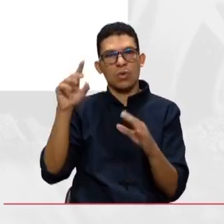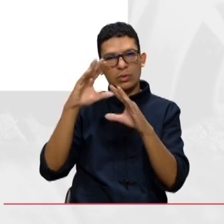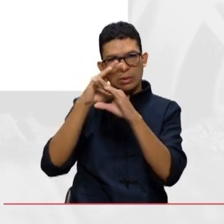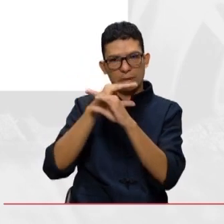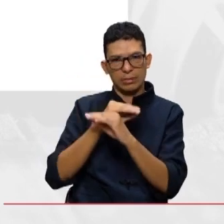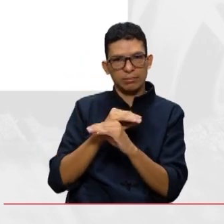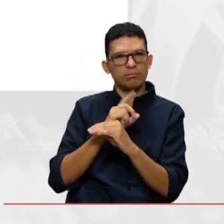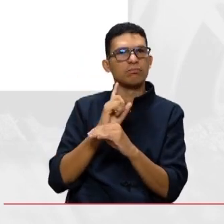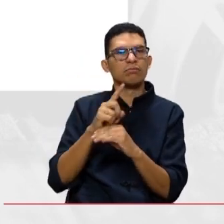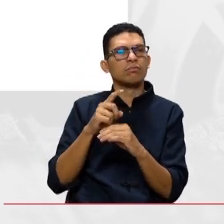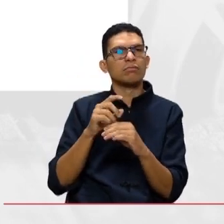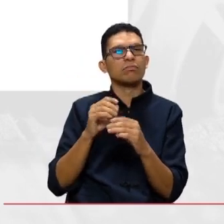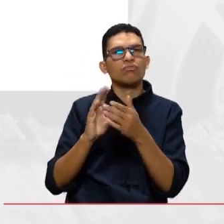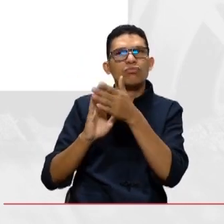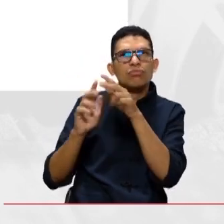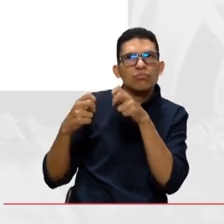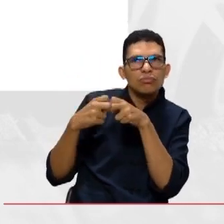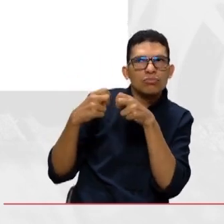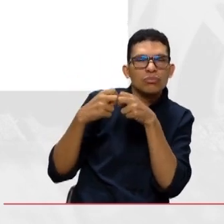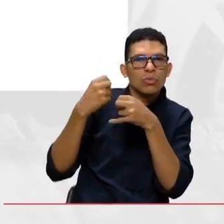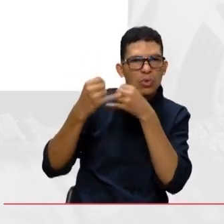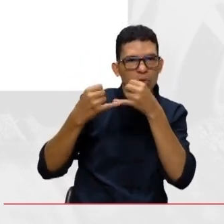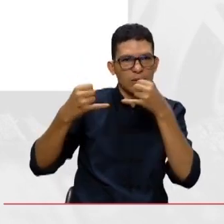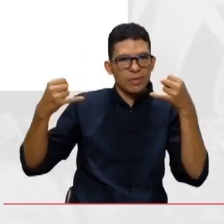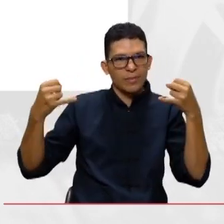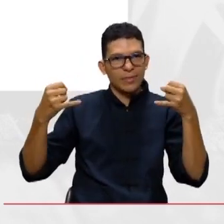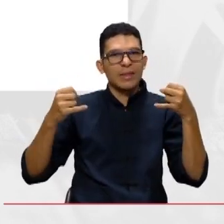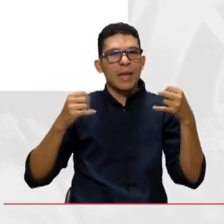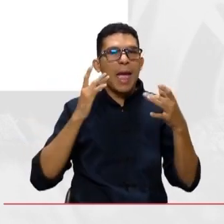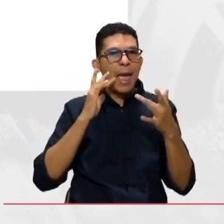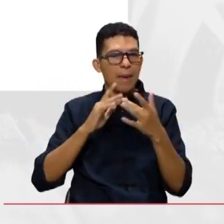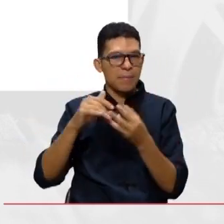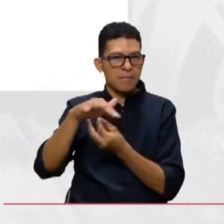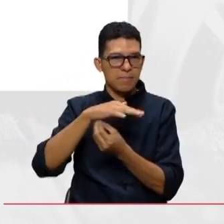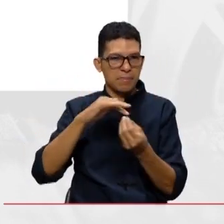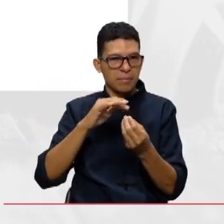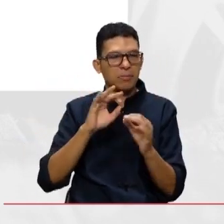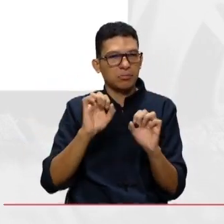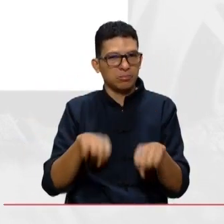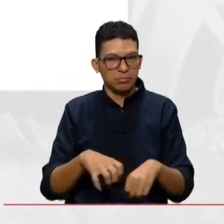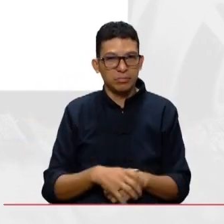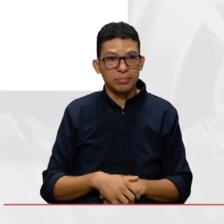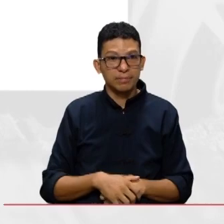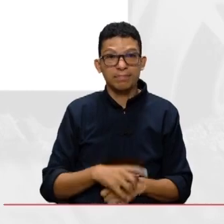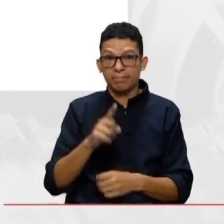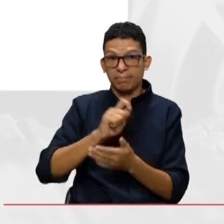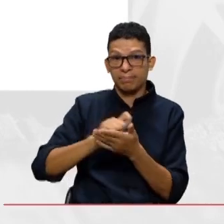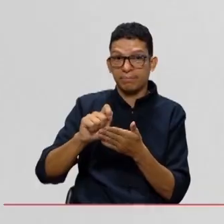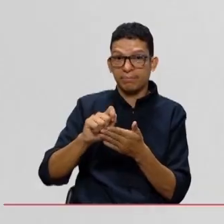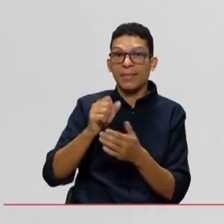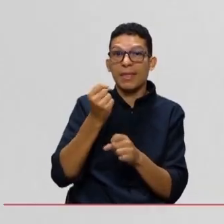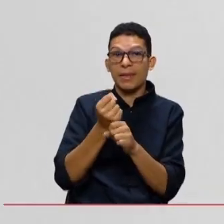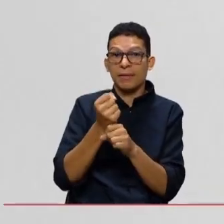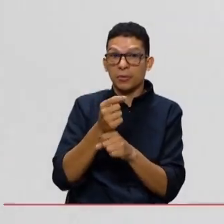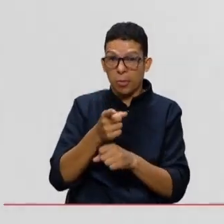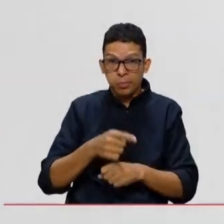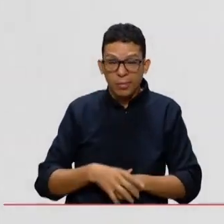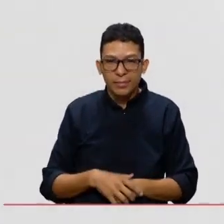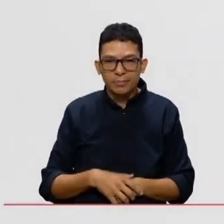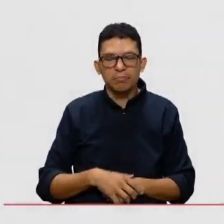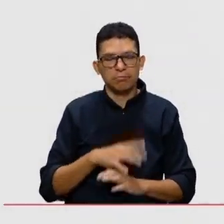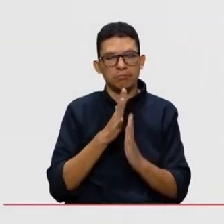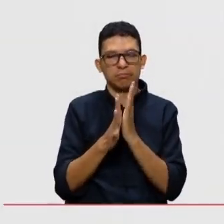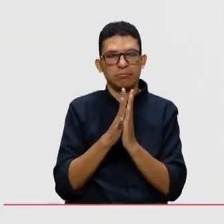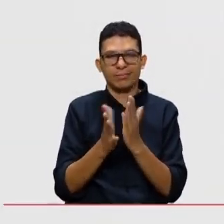noche por la instalación de un cable ecológico. Y ahora sí, tome nota porque si usted busca empleo, esta información puede